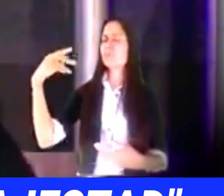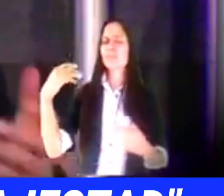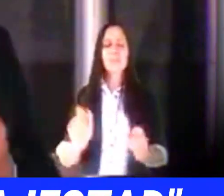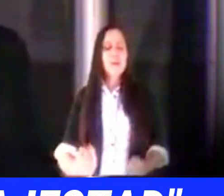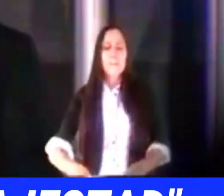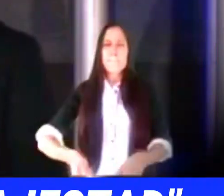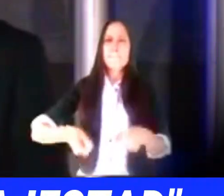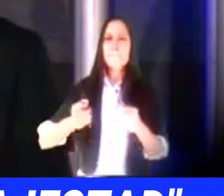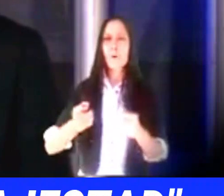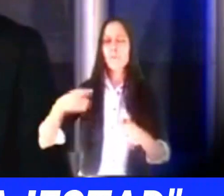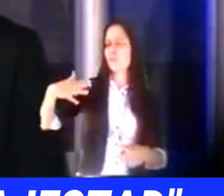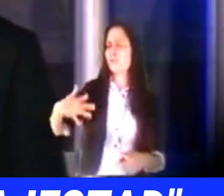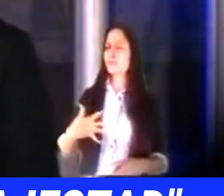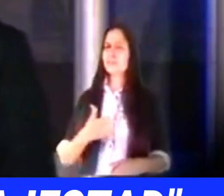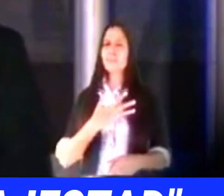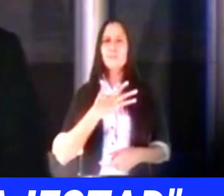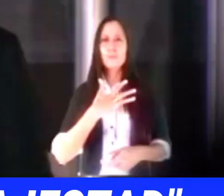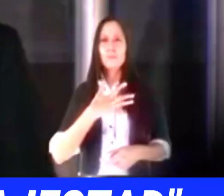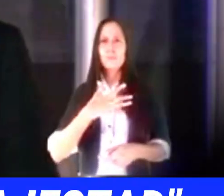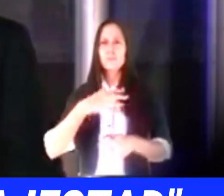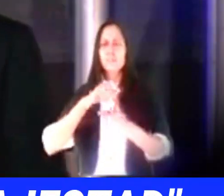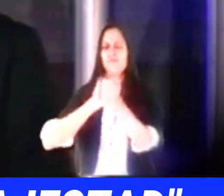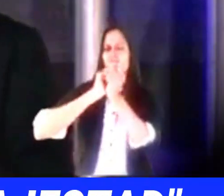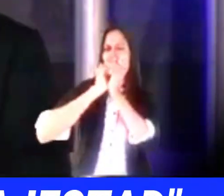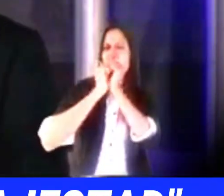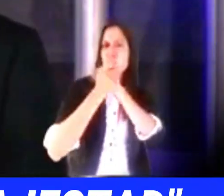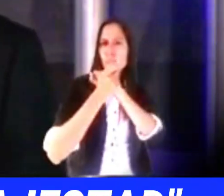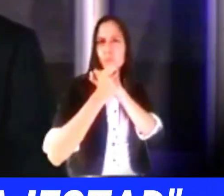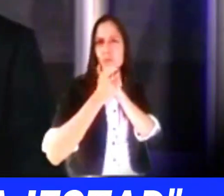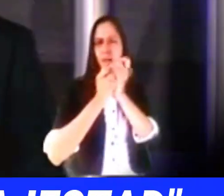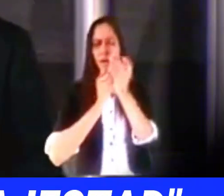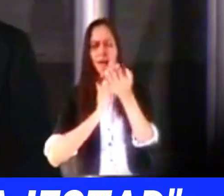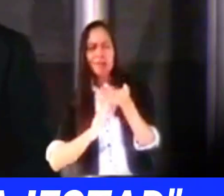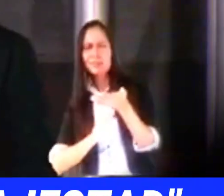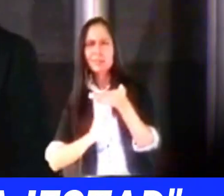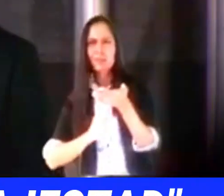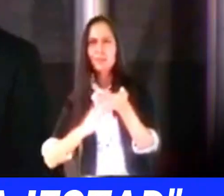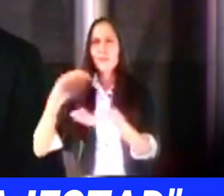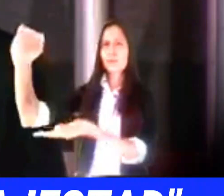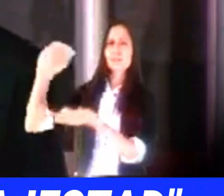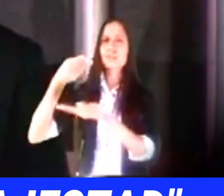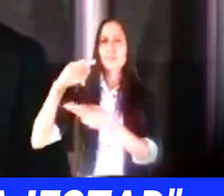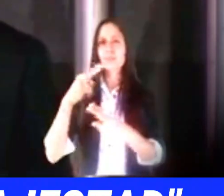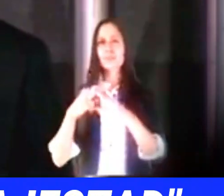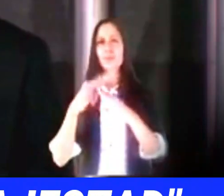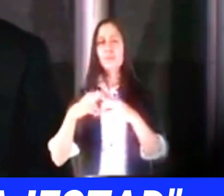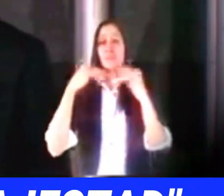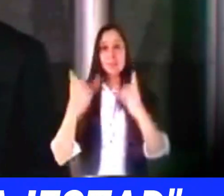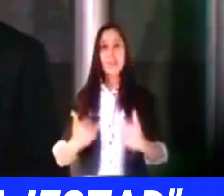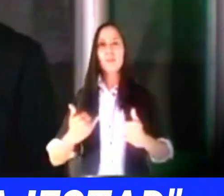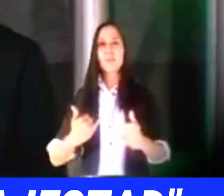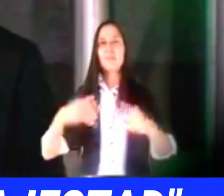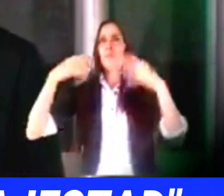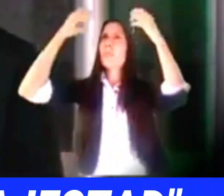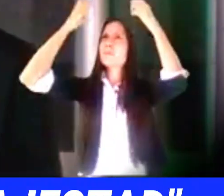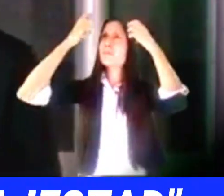nos redimió, aleluya, nos puso nombre y ahora nos ha coronado de